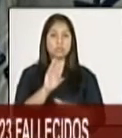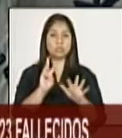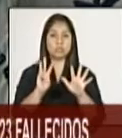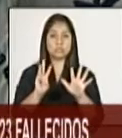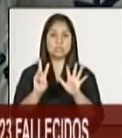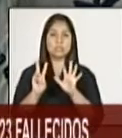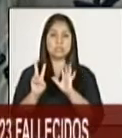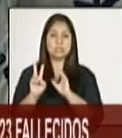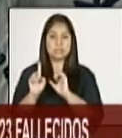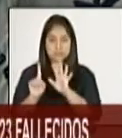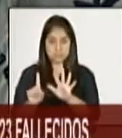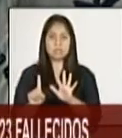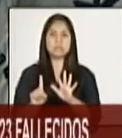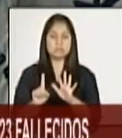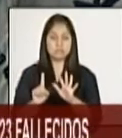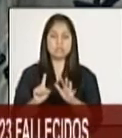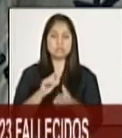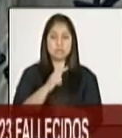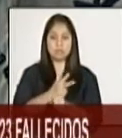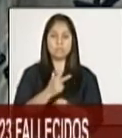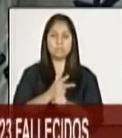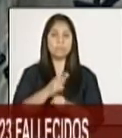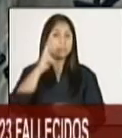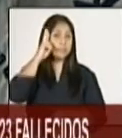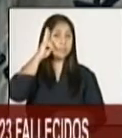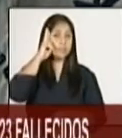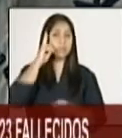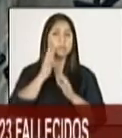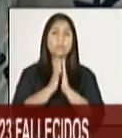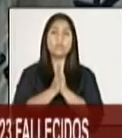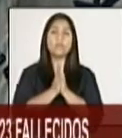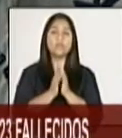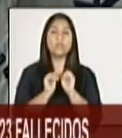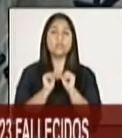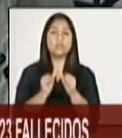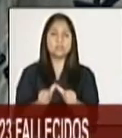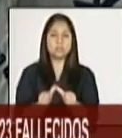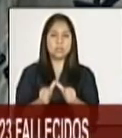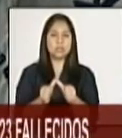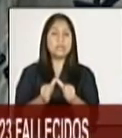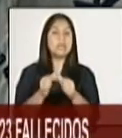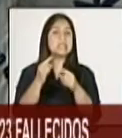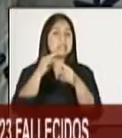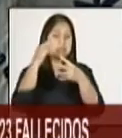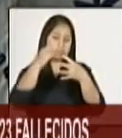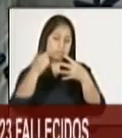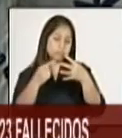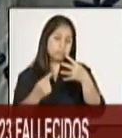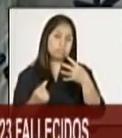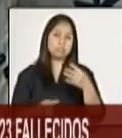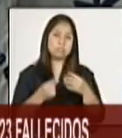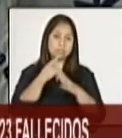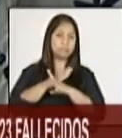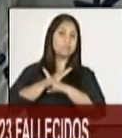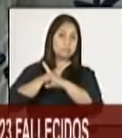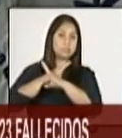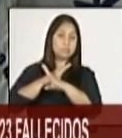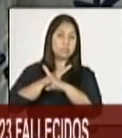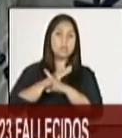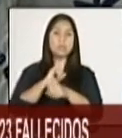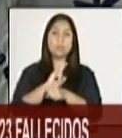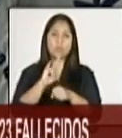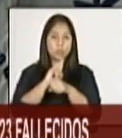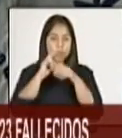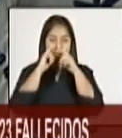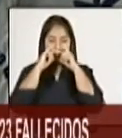5.586 casos. Recuerden, por favor, continuar con las distintas medidas preventivas, como el uso